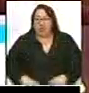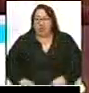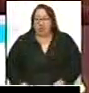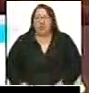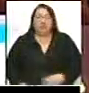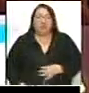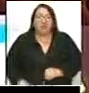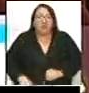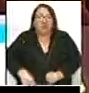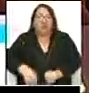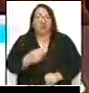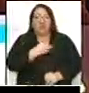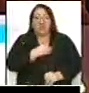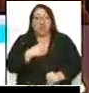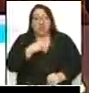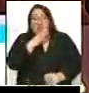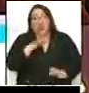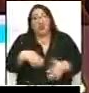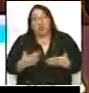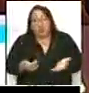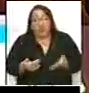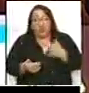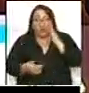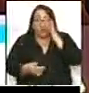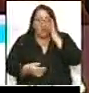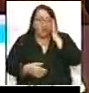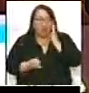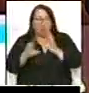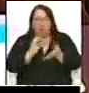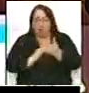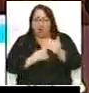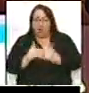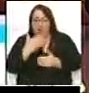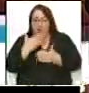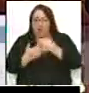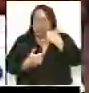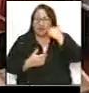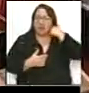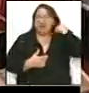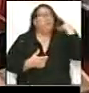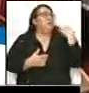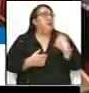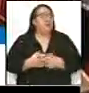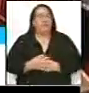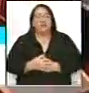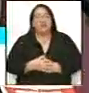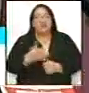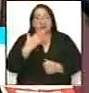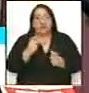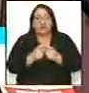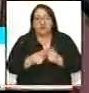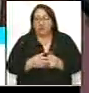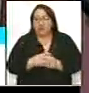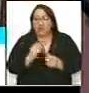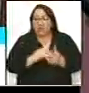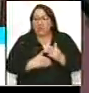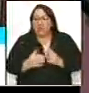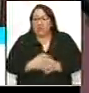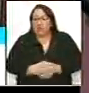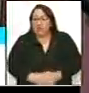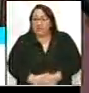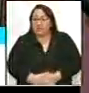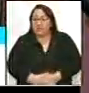Ejecutivo. No sé si sería posible, si lo vamos a discutir más adelante. Gracias. Gracias, congresista Costa. Está más adelante